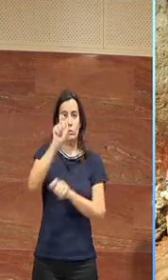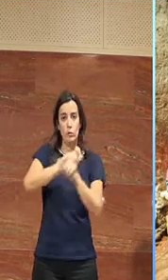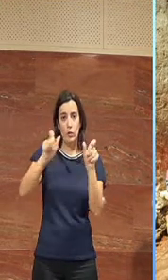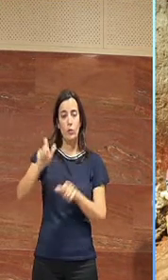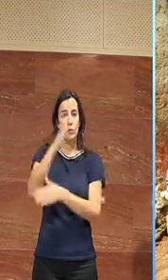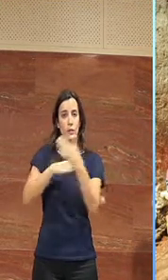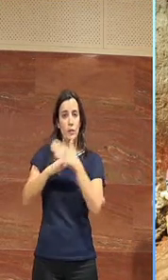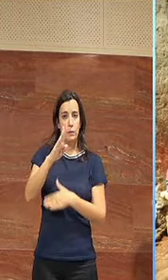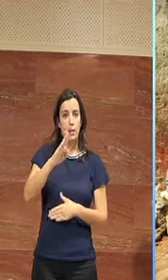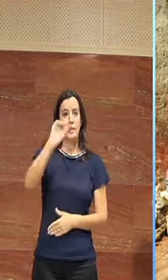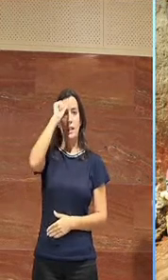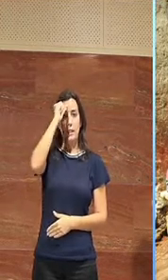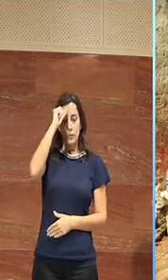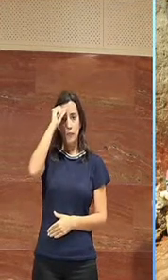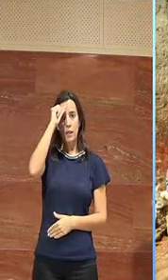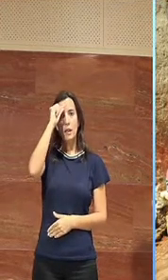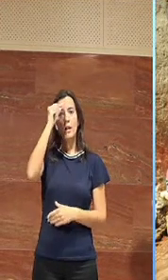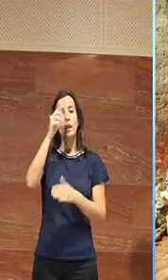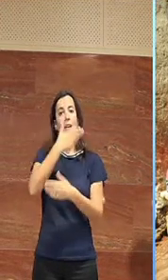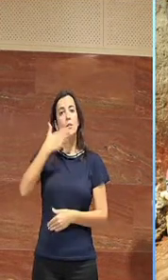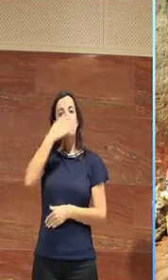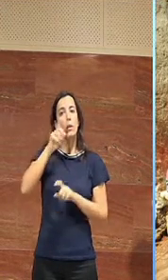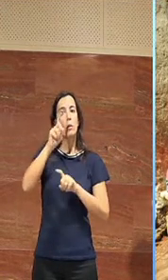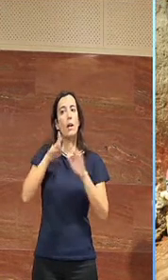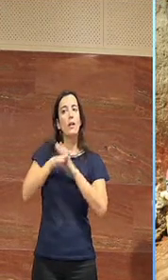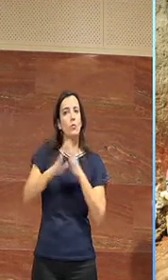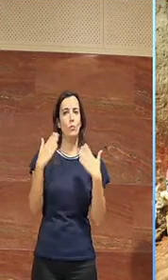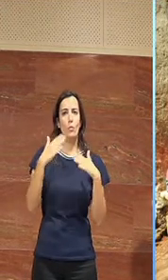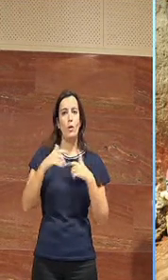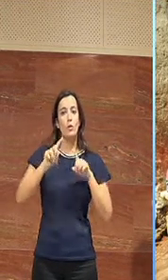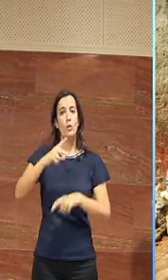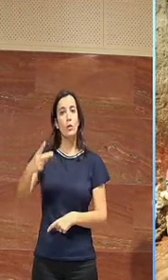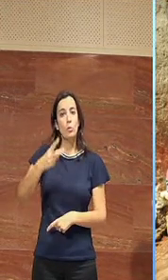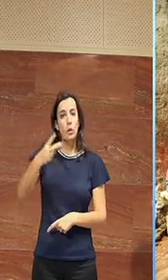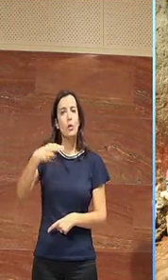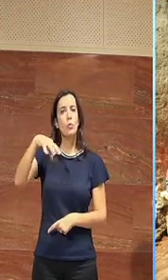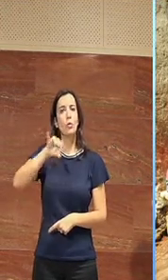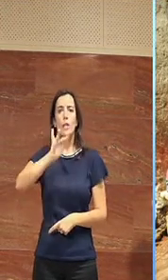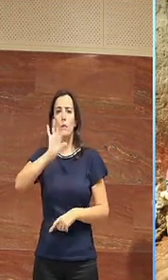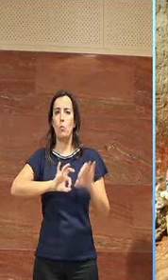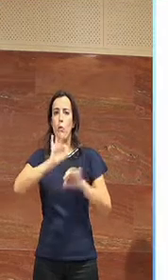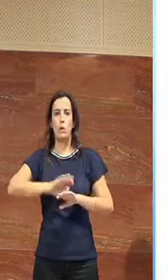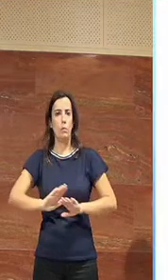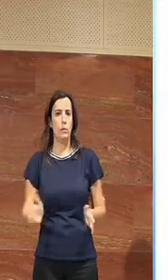con discapacidad en la India no tiene acceso a las escuelas y en educación secundaria solamente el 15%.